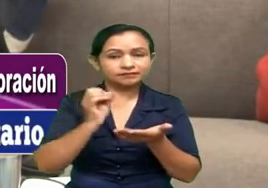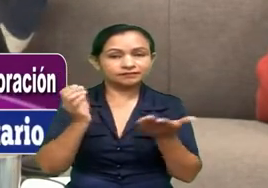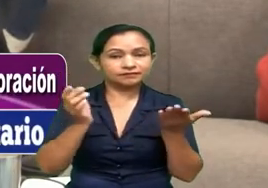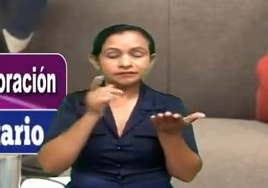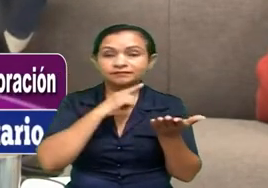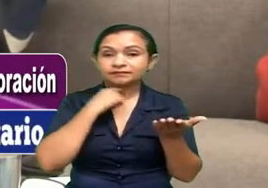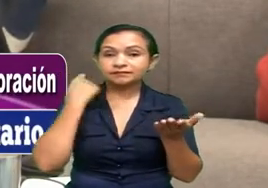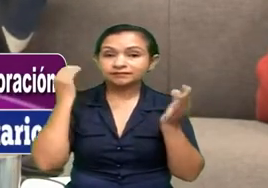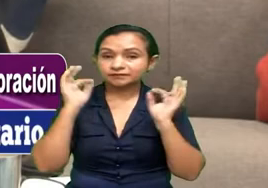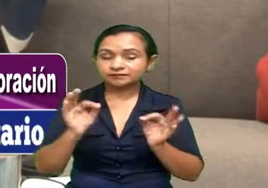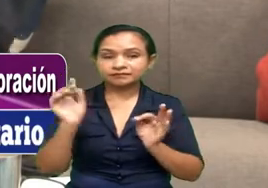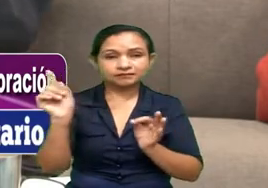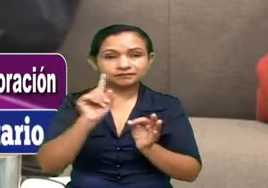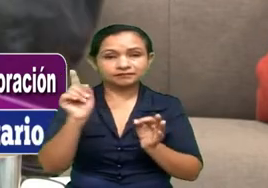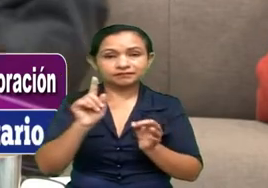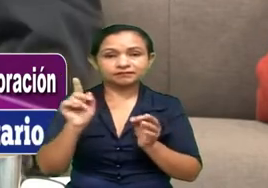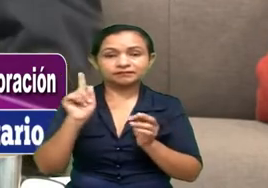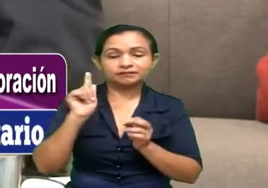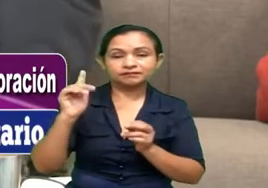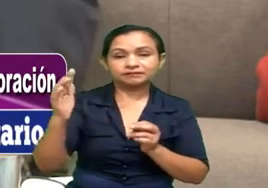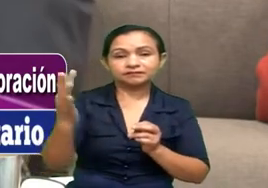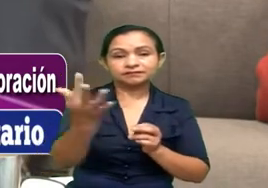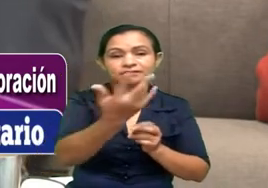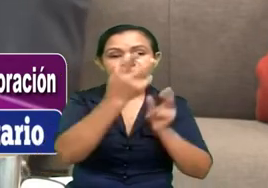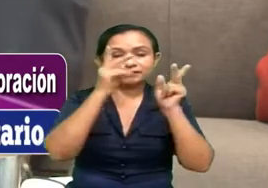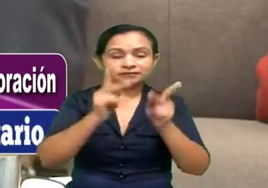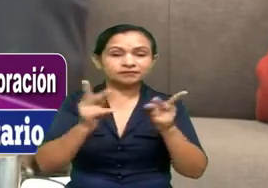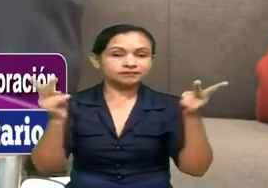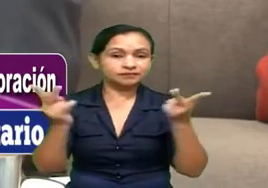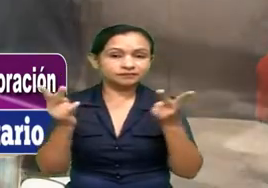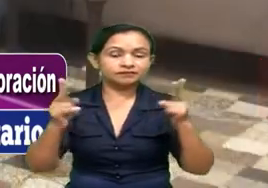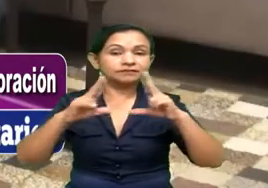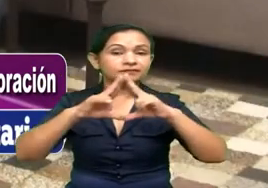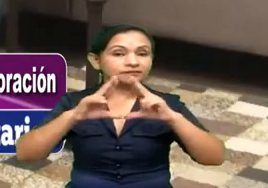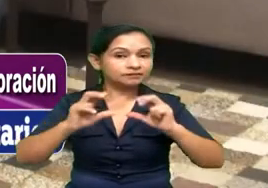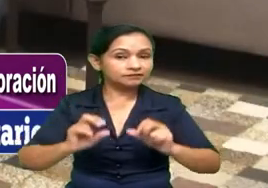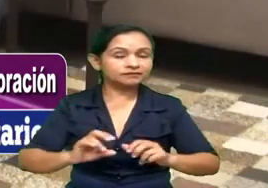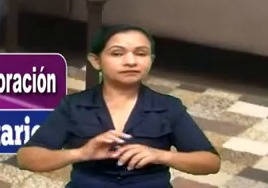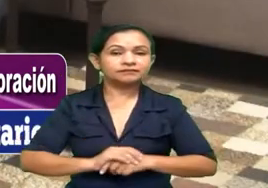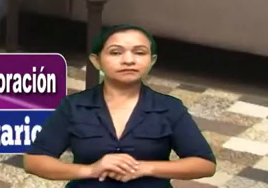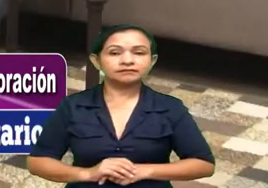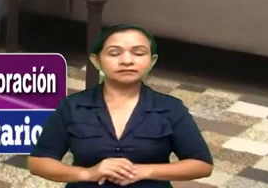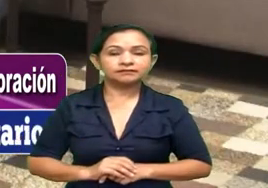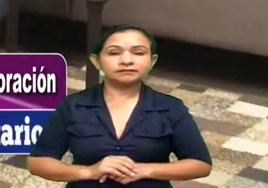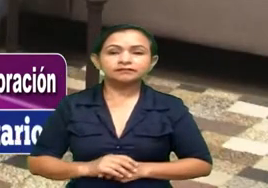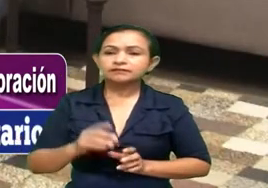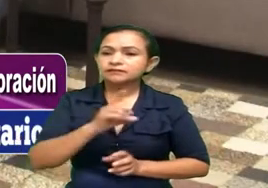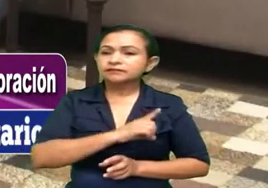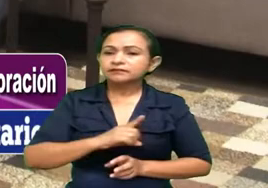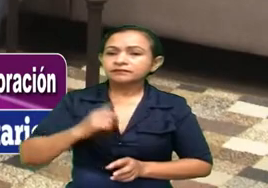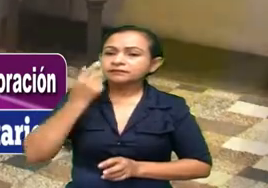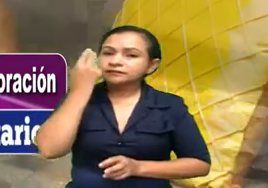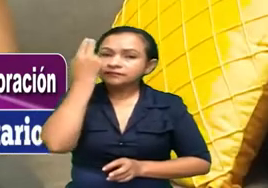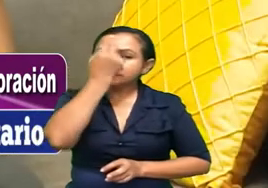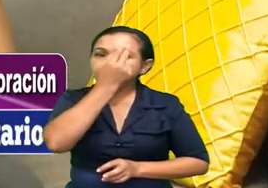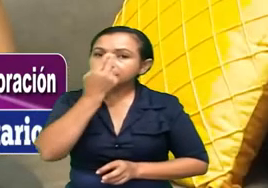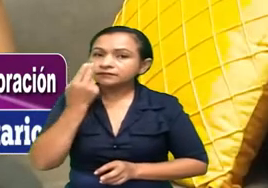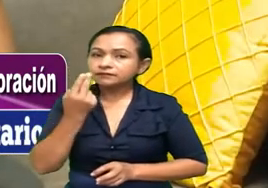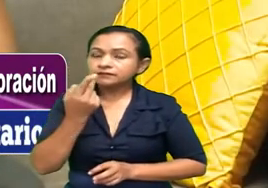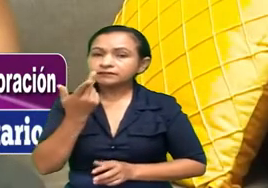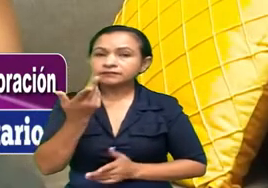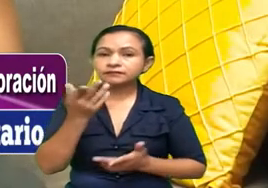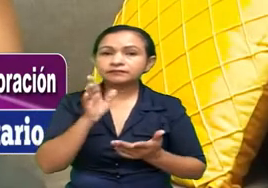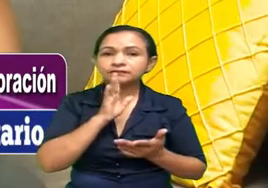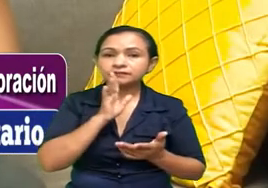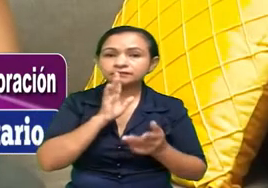muy a fondo por la mayoría de los nicaragüenses. Sí, diputado, y tratando de poner un poco en